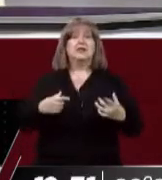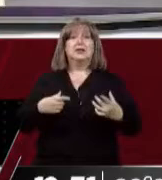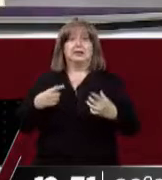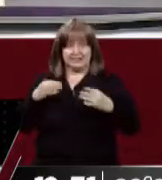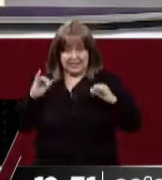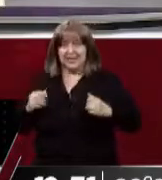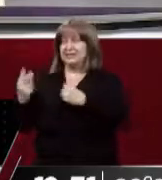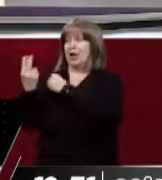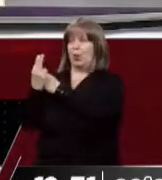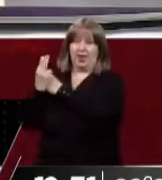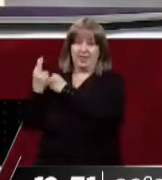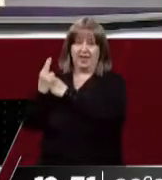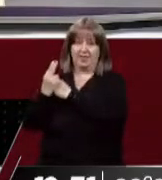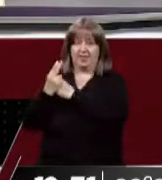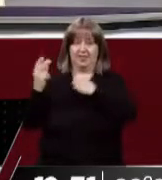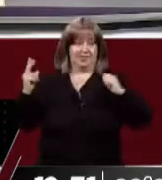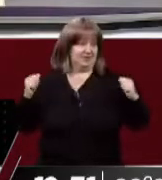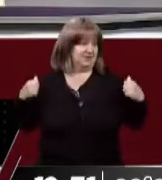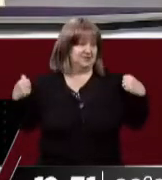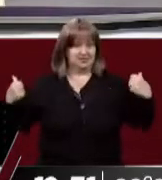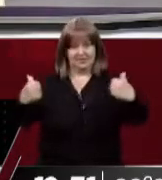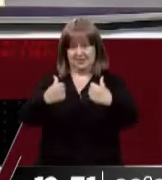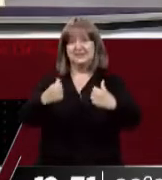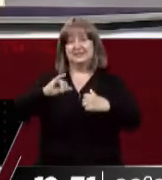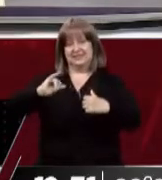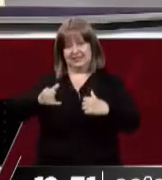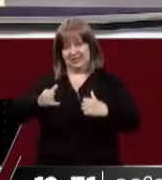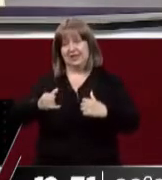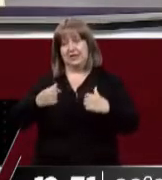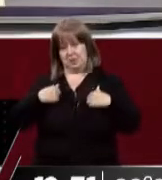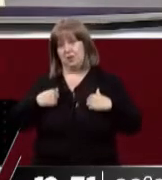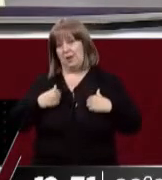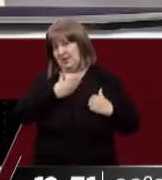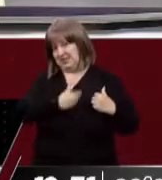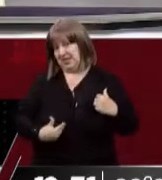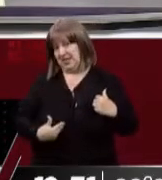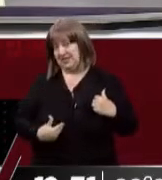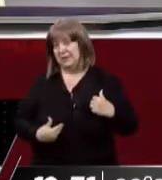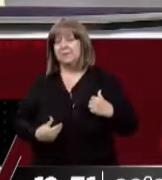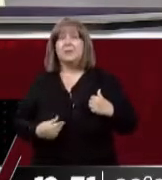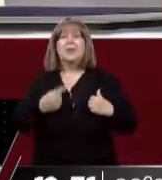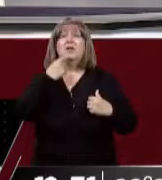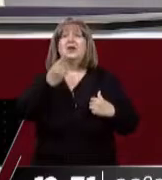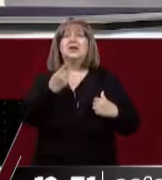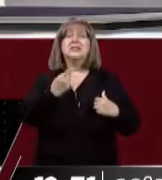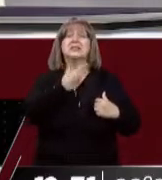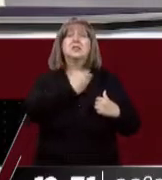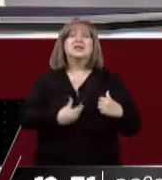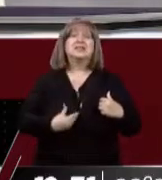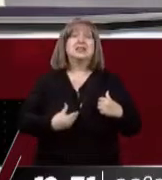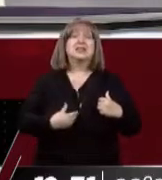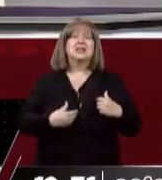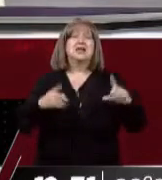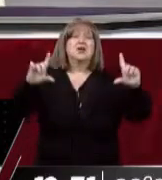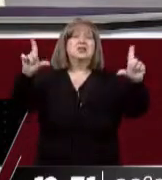en alusión a los cuidados nuevos que tiene la vicepresidenta que les pudieran corresponder a él bueno si te parece escuchamos un trabajo de lo que decía el presidente en diálogo